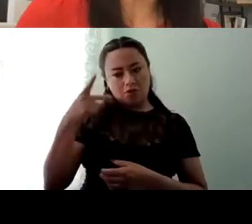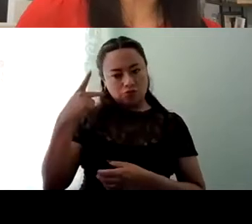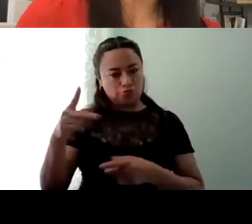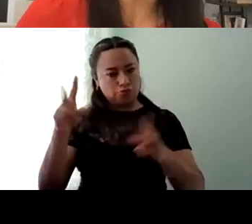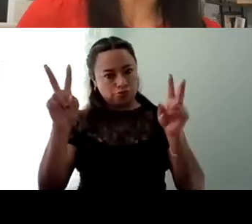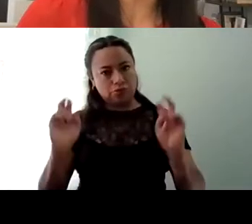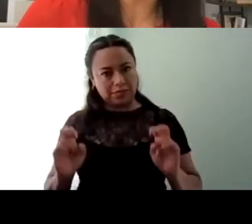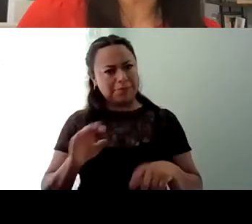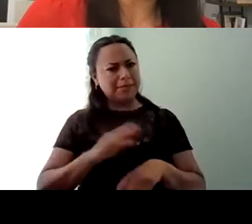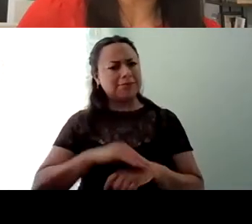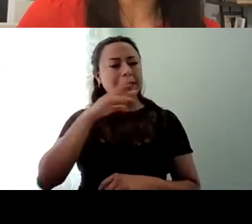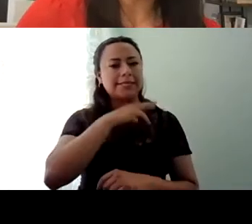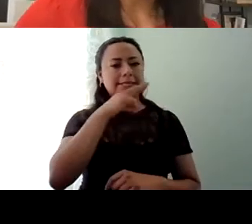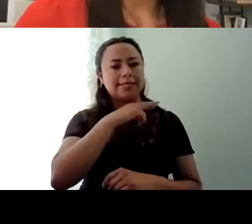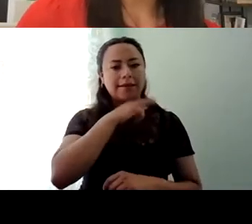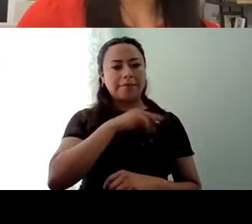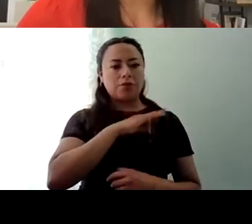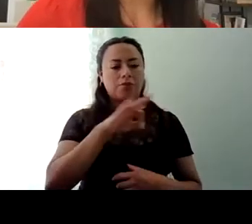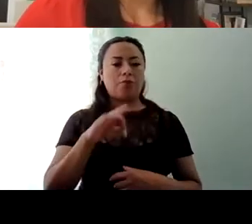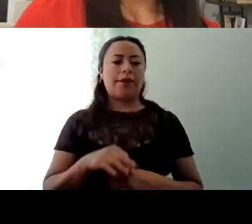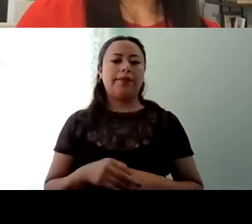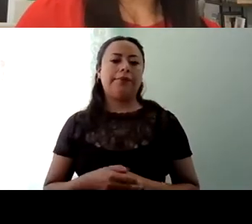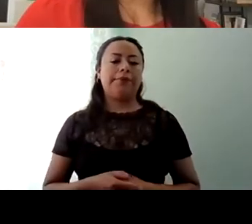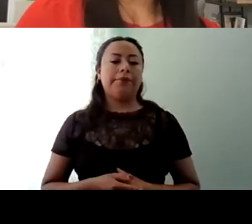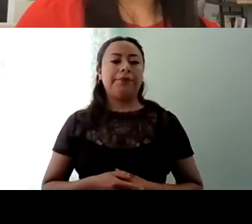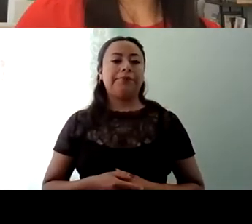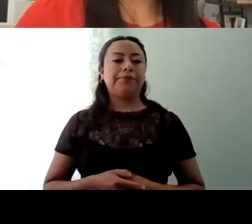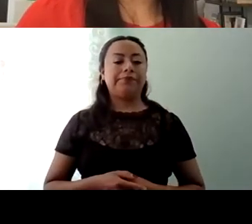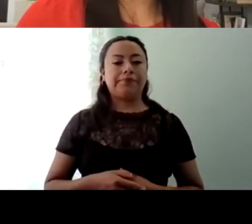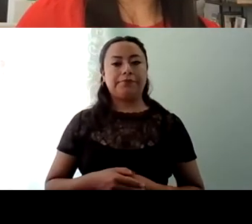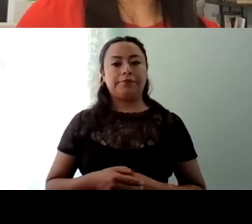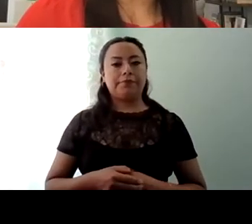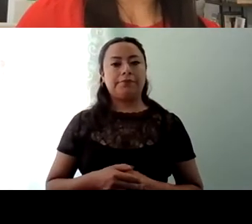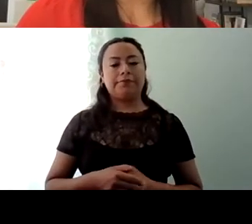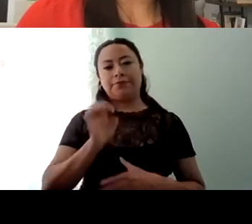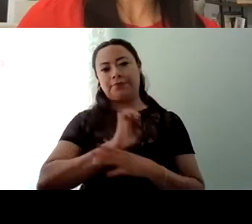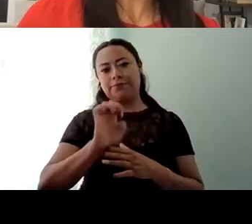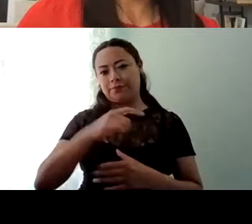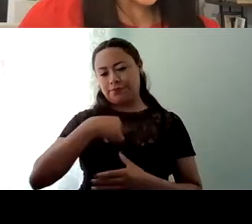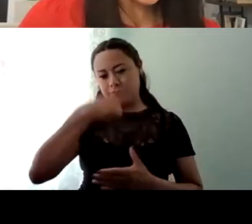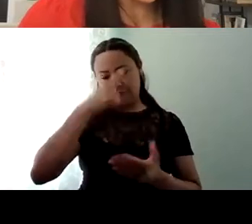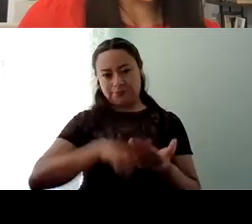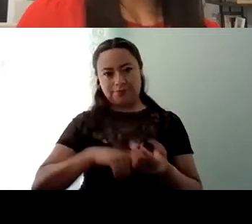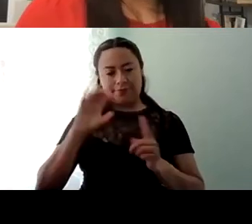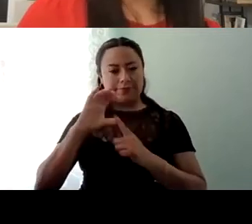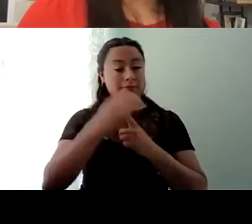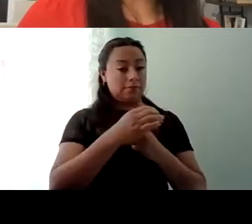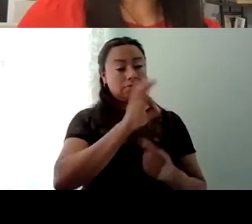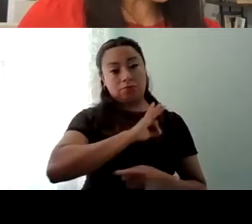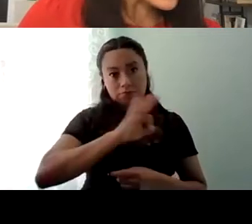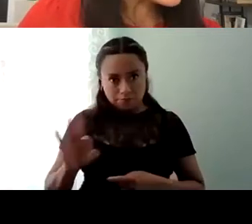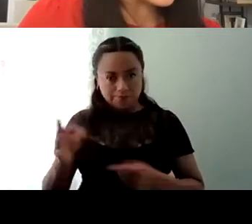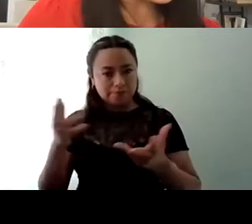mucho más rápida, menos burocrática. Entonces, creo que si la comisión logra